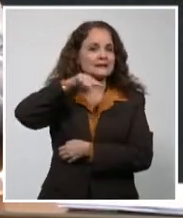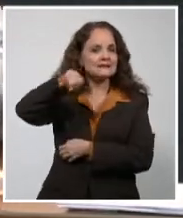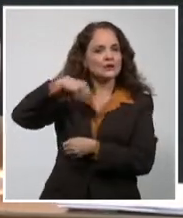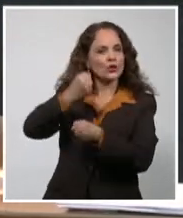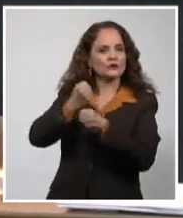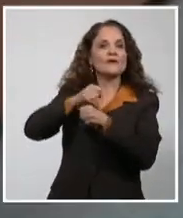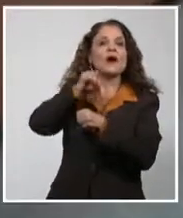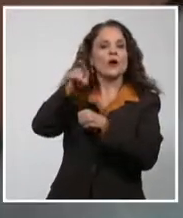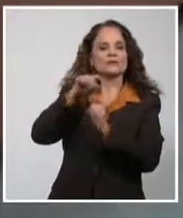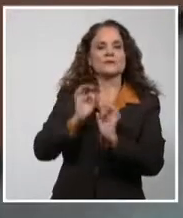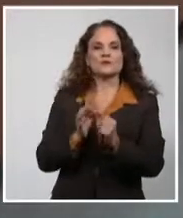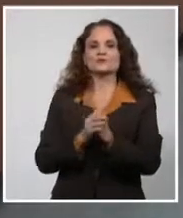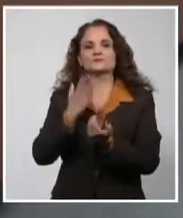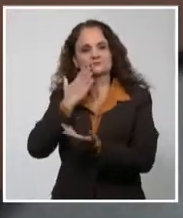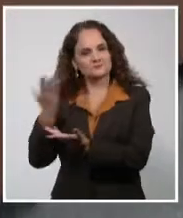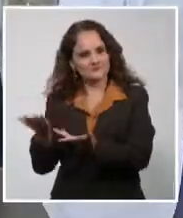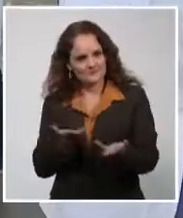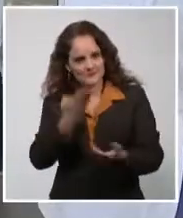la patria.